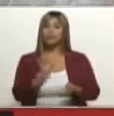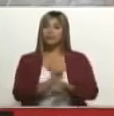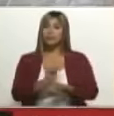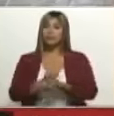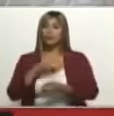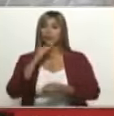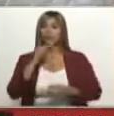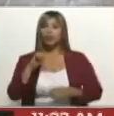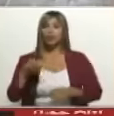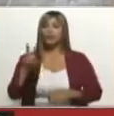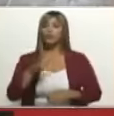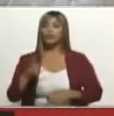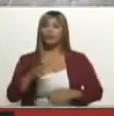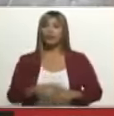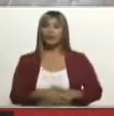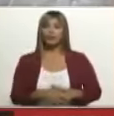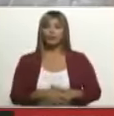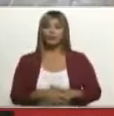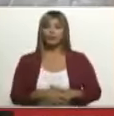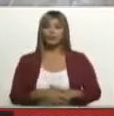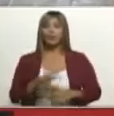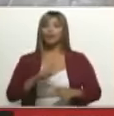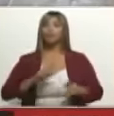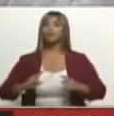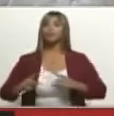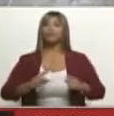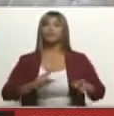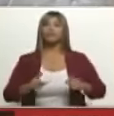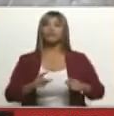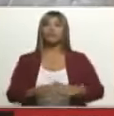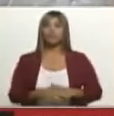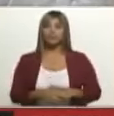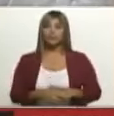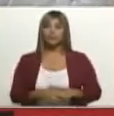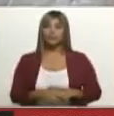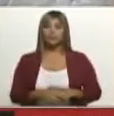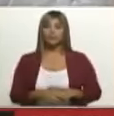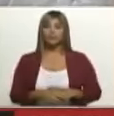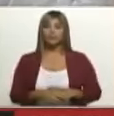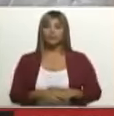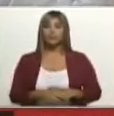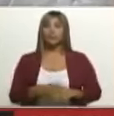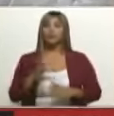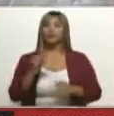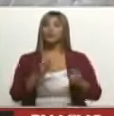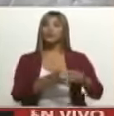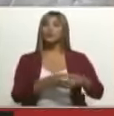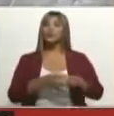de Venezuela, y desde donde se dirigían estructuras criminales